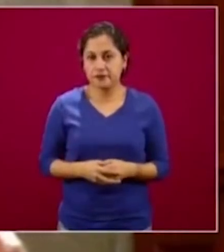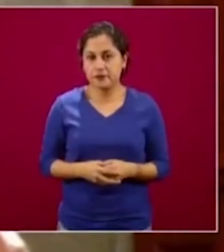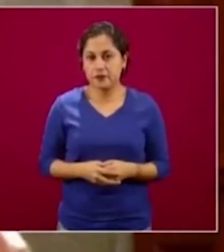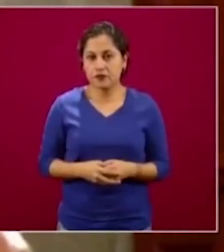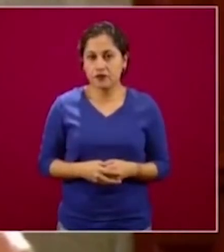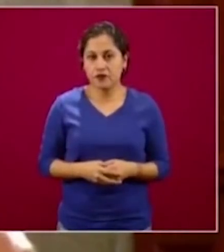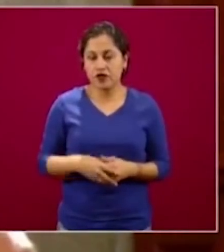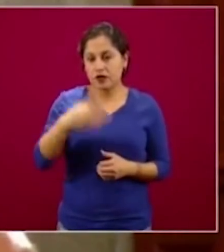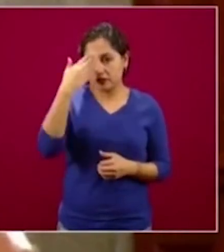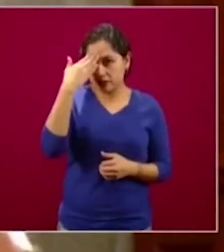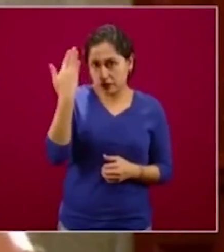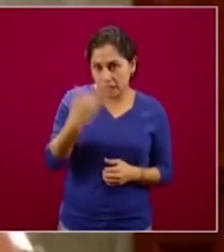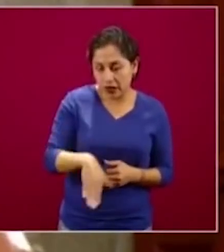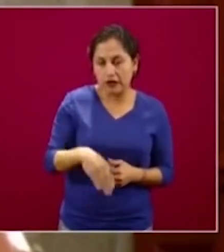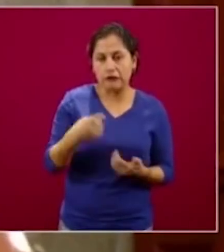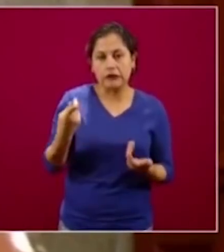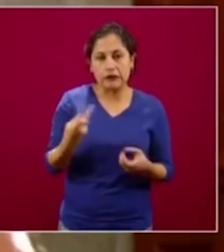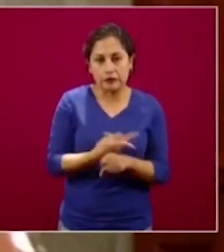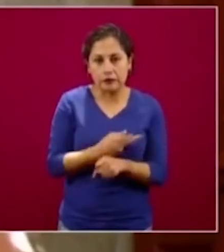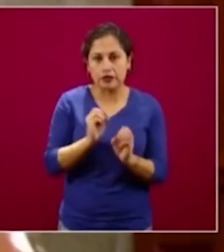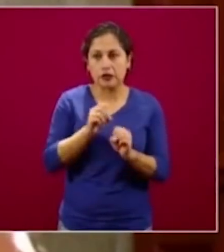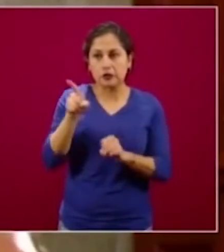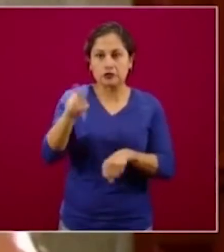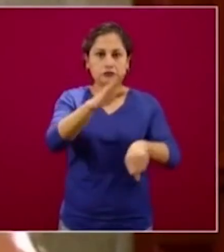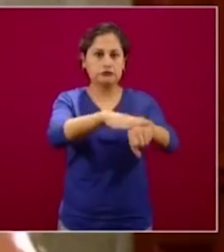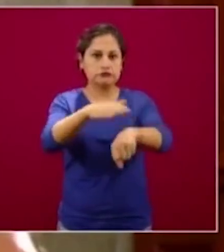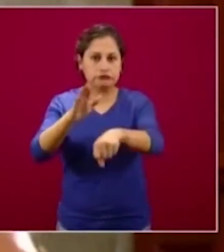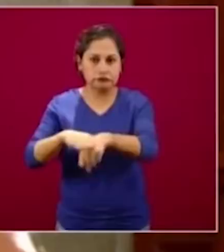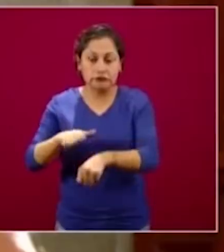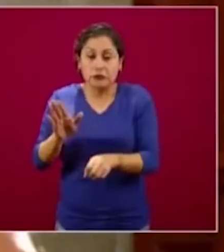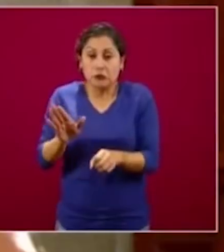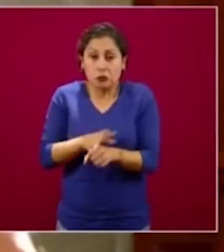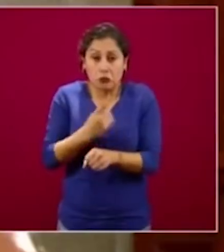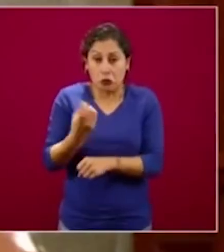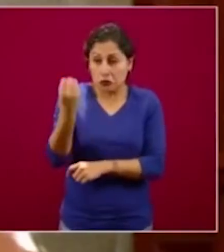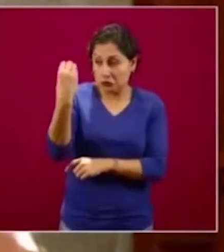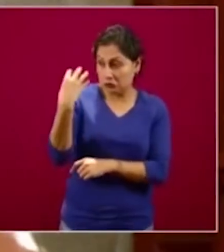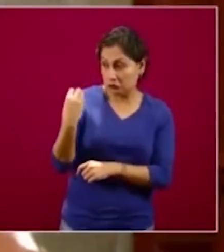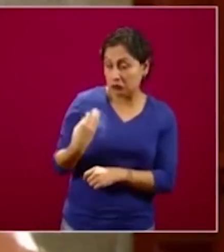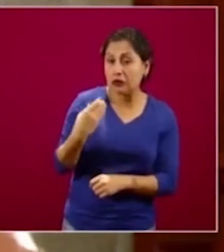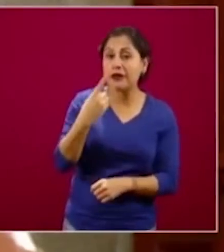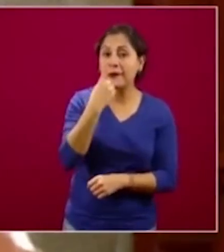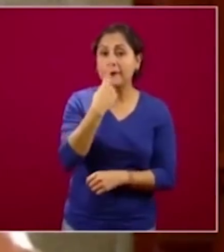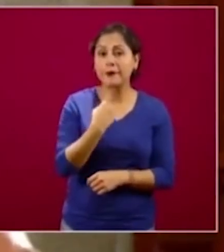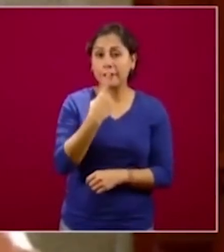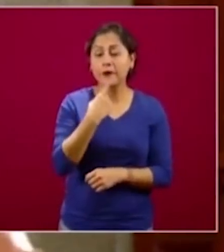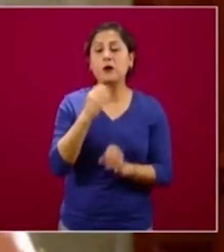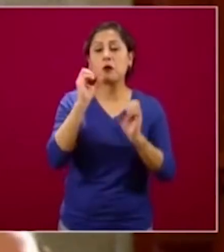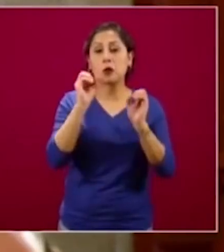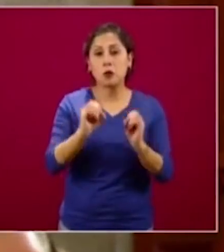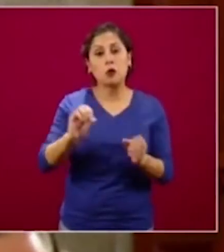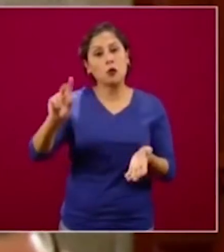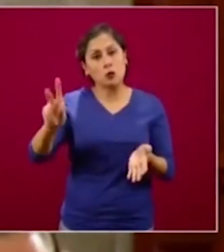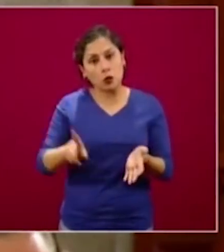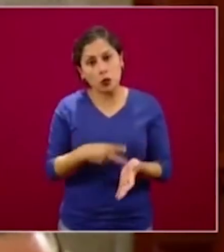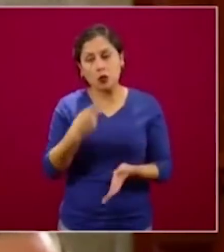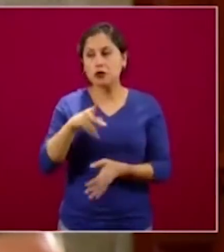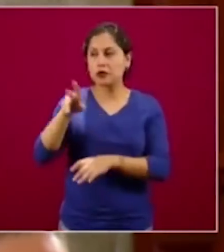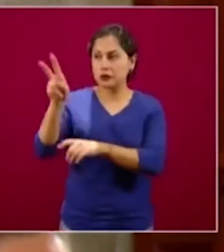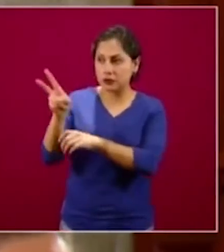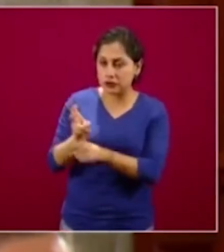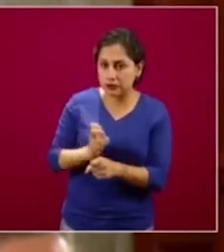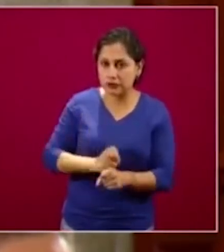o que usted hiciera un llamado, porque estamos en rojo, o que invitara a la jefa de gobierno nuevamente, Claudia Sheinbaum, para